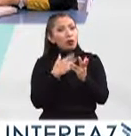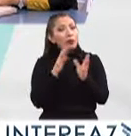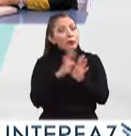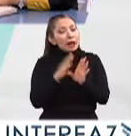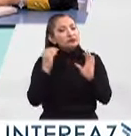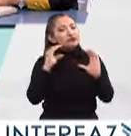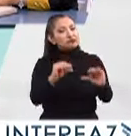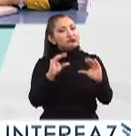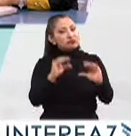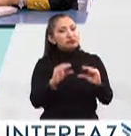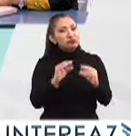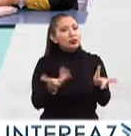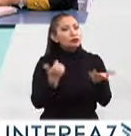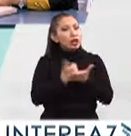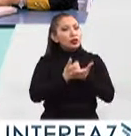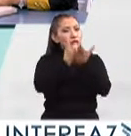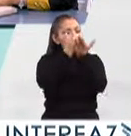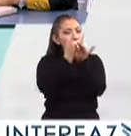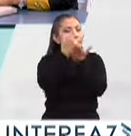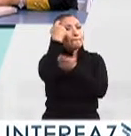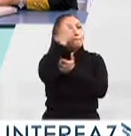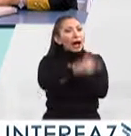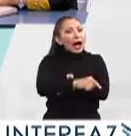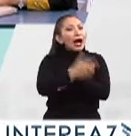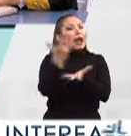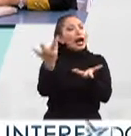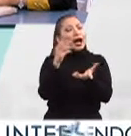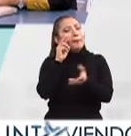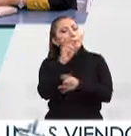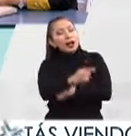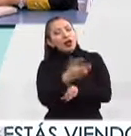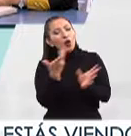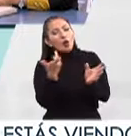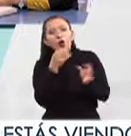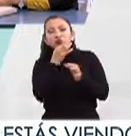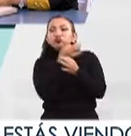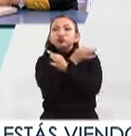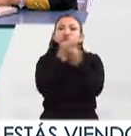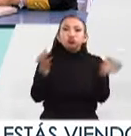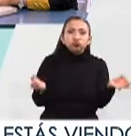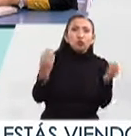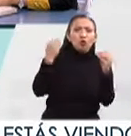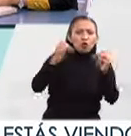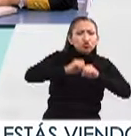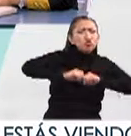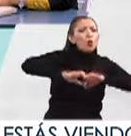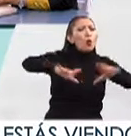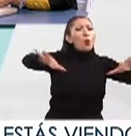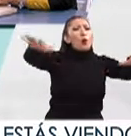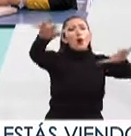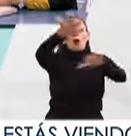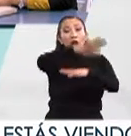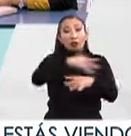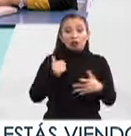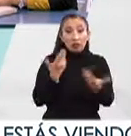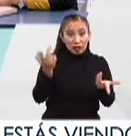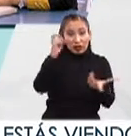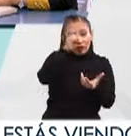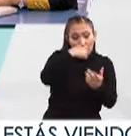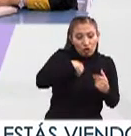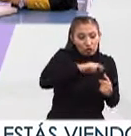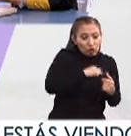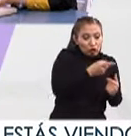estrategia pedagógica, ¿no? Que nos ha ayudado a tener y hacer una vía de difusión masiva que difícilmente